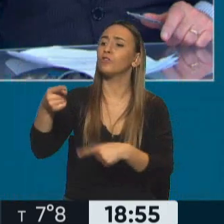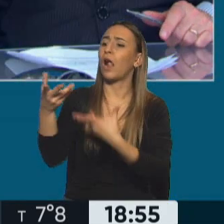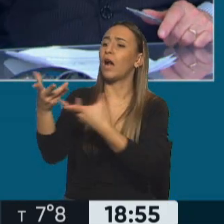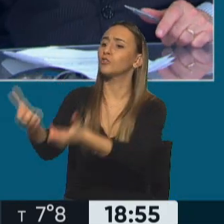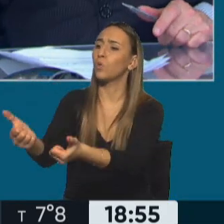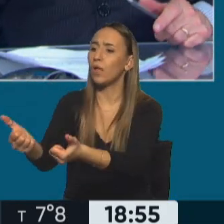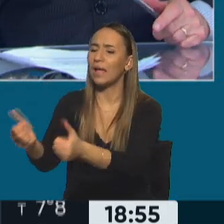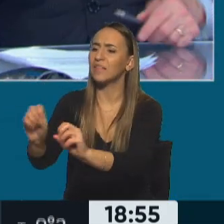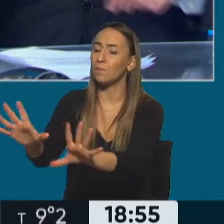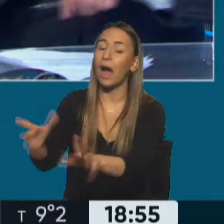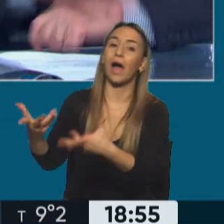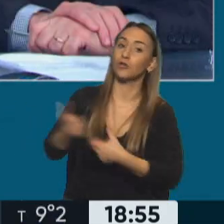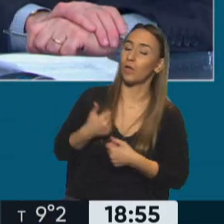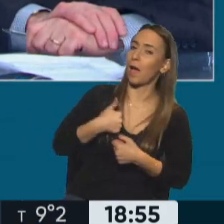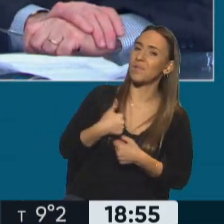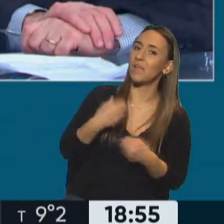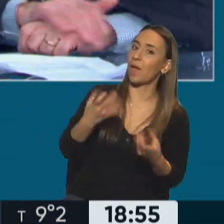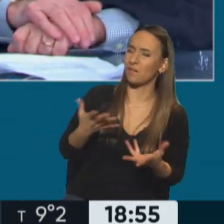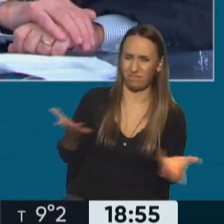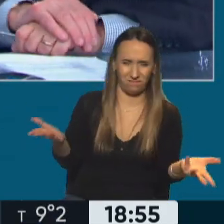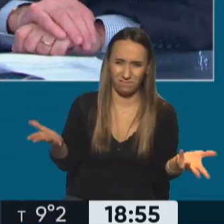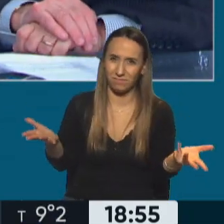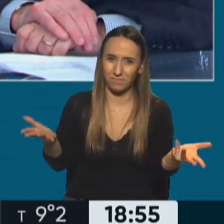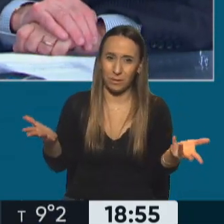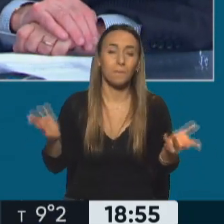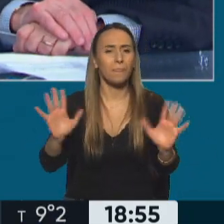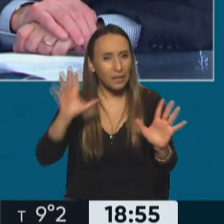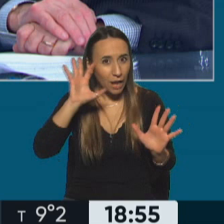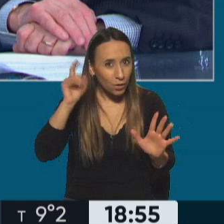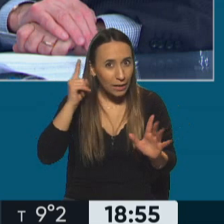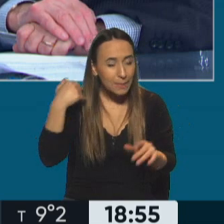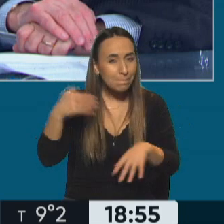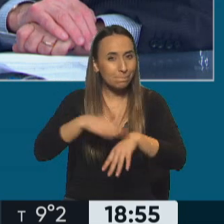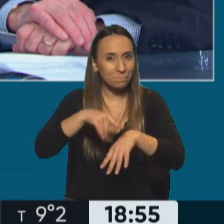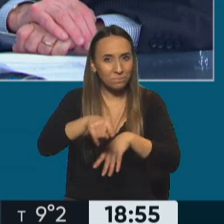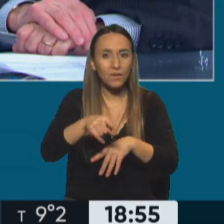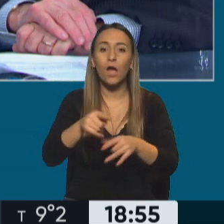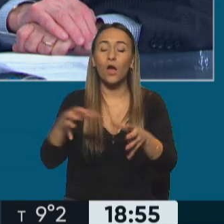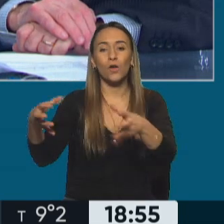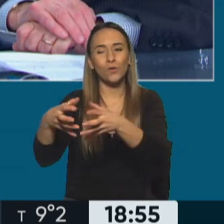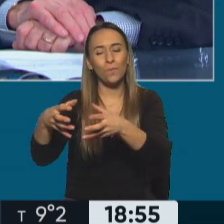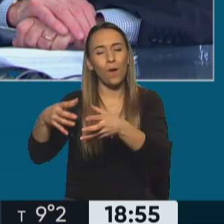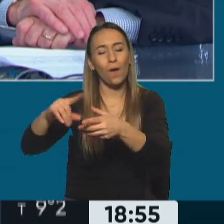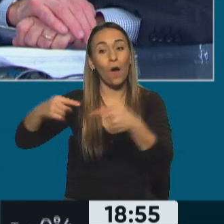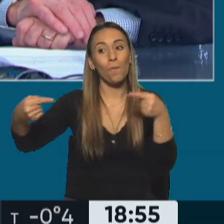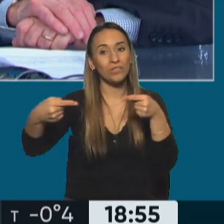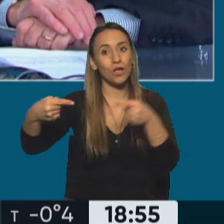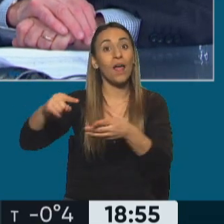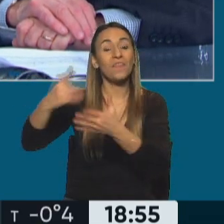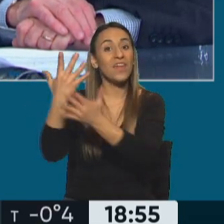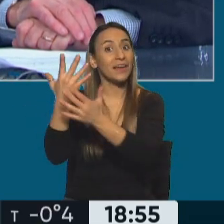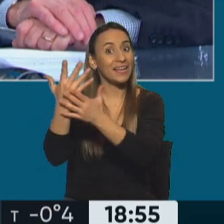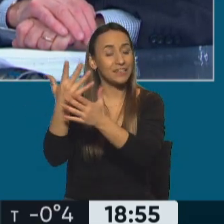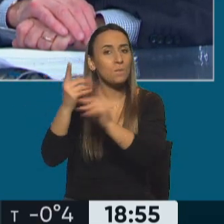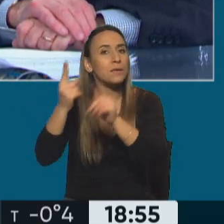historia. ¿No? Pero fíjate qué interesante, recordarás que en ese momento había un sector de la oposición, de la derecha, incluso el propio Horacio Rodríguez Larreta, que